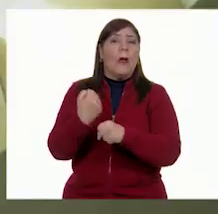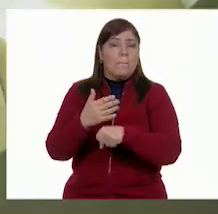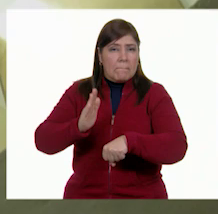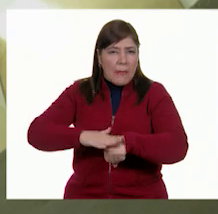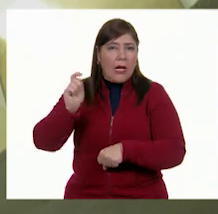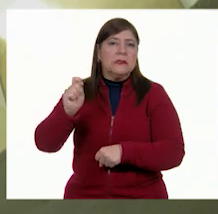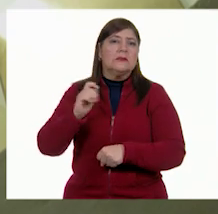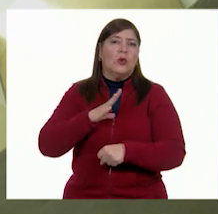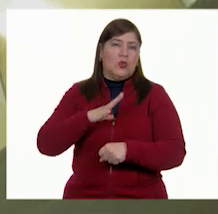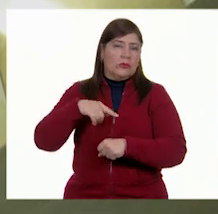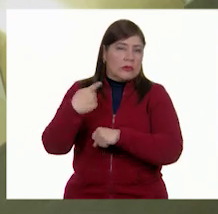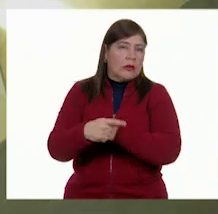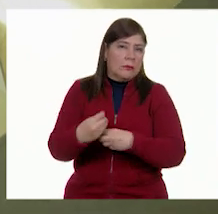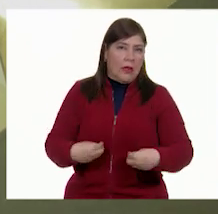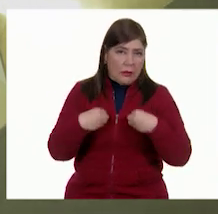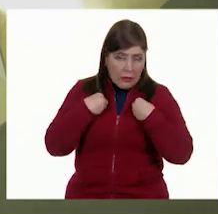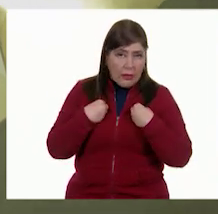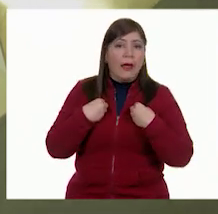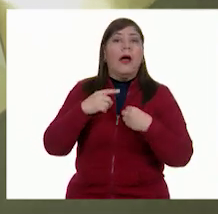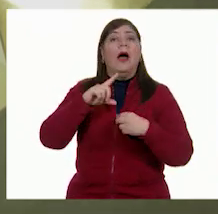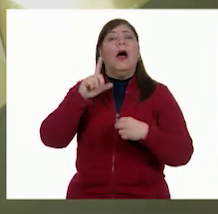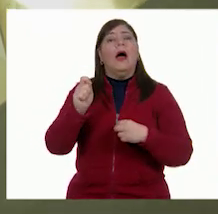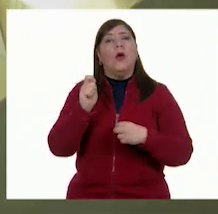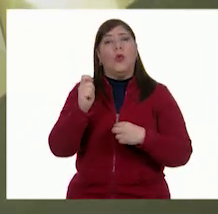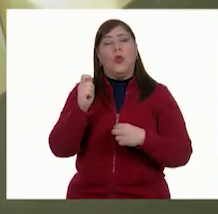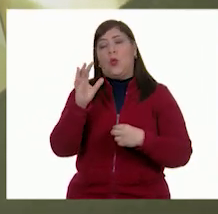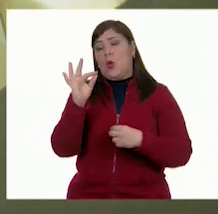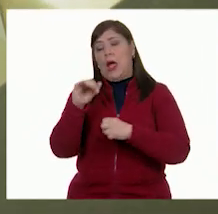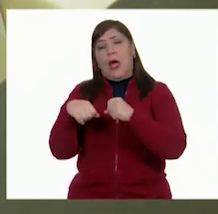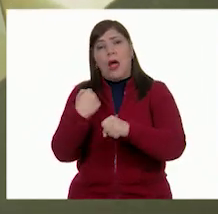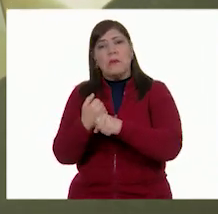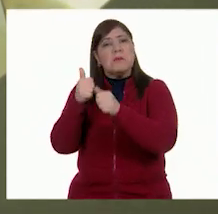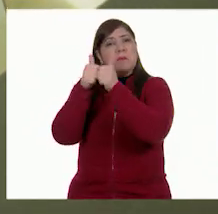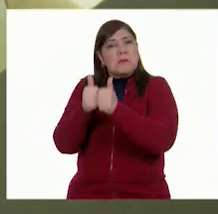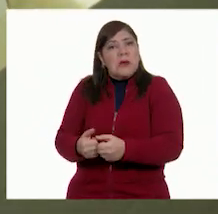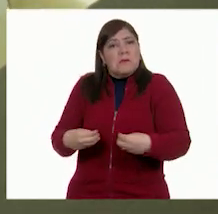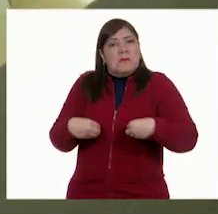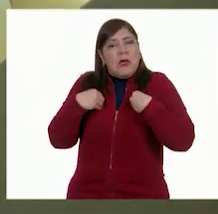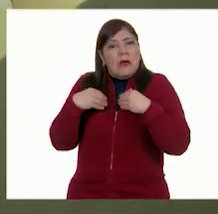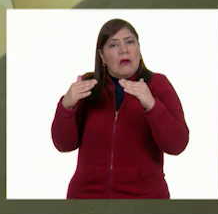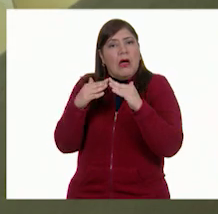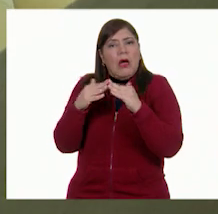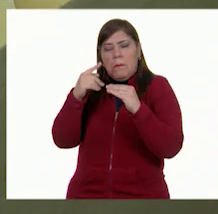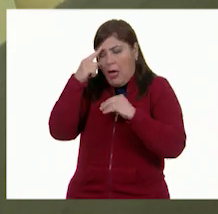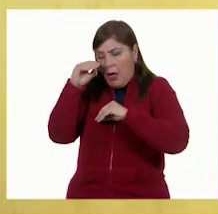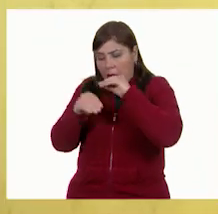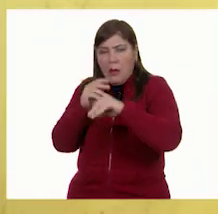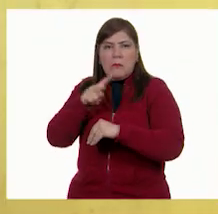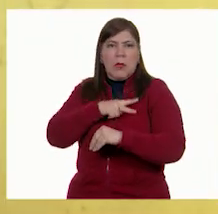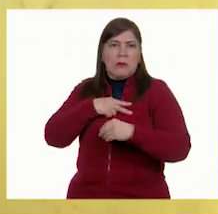existencia, con lo que sumó 4 décadas de habitar la casa que creó para sí mismo.